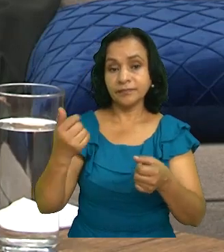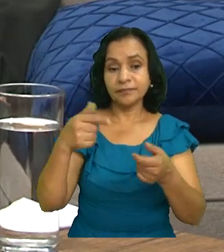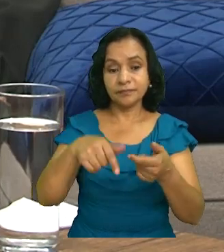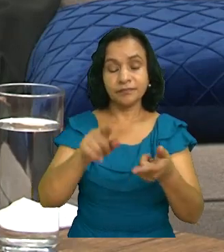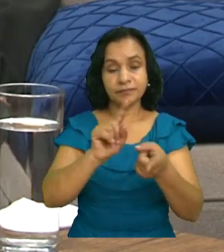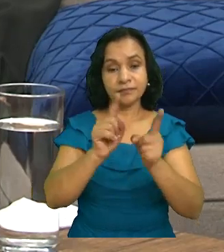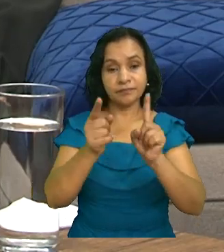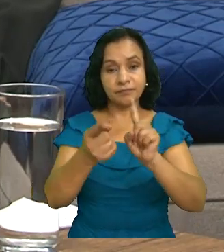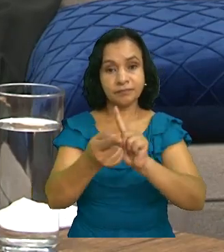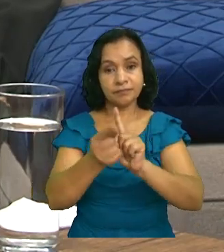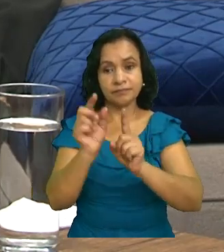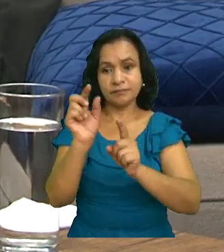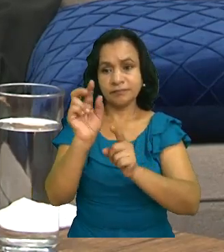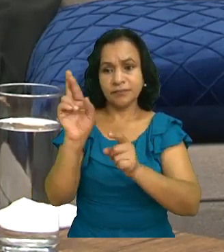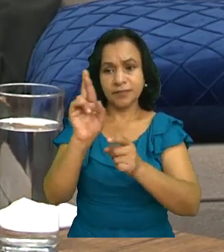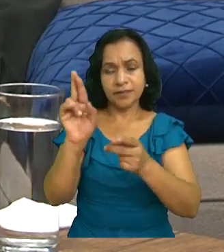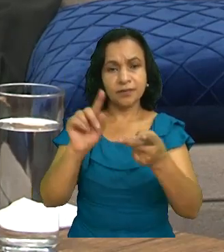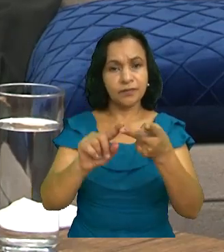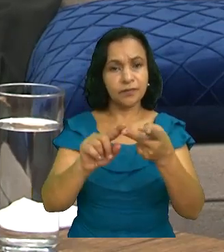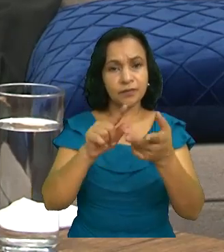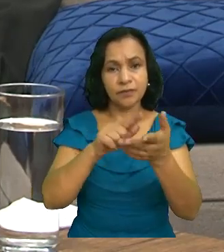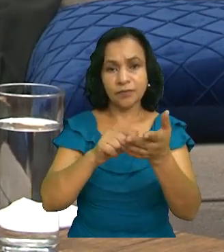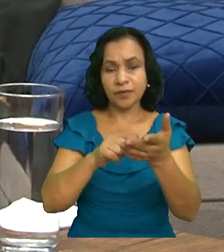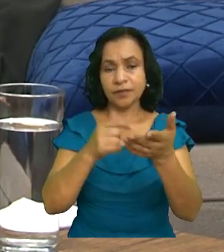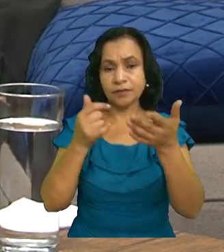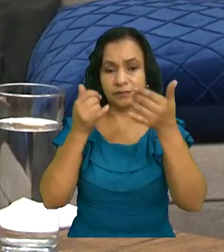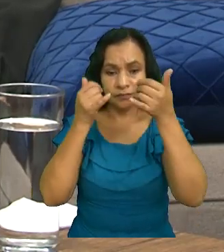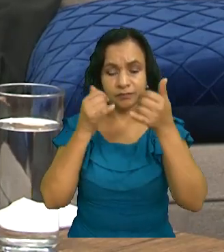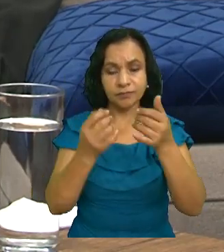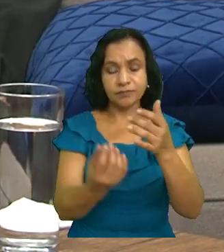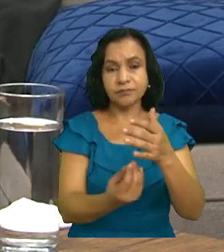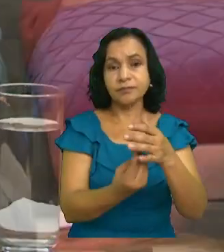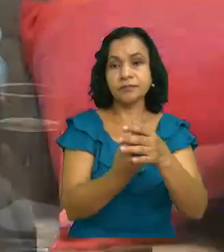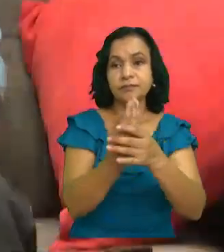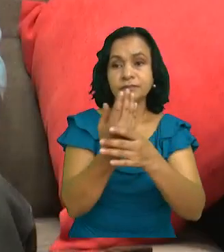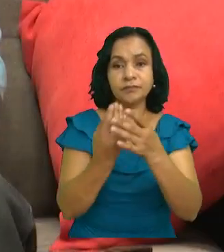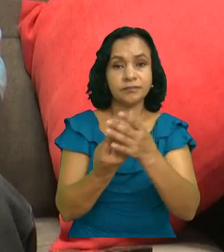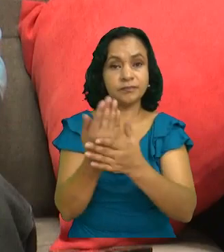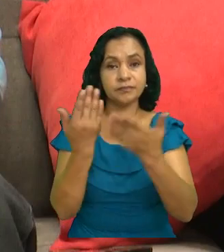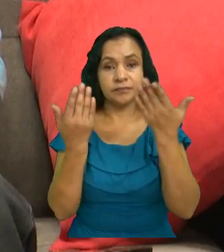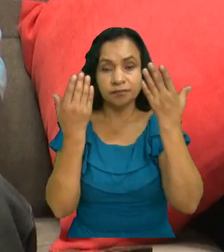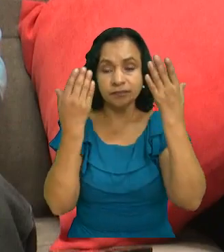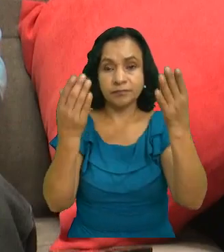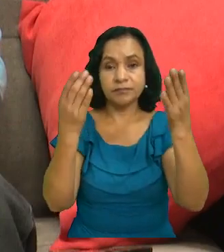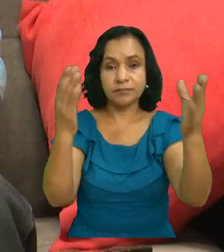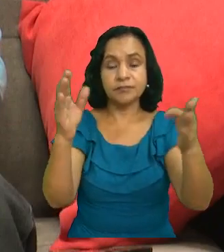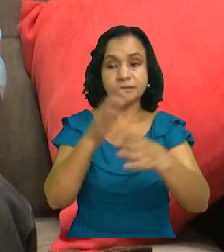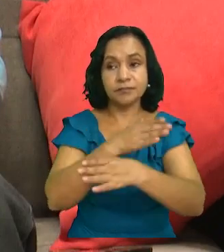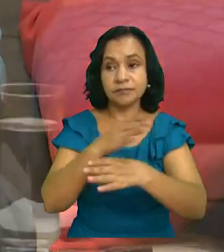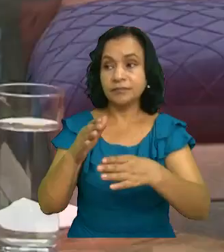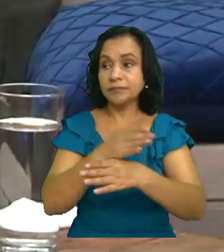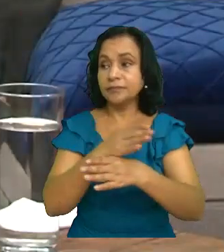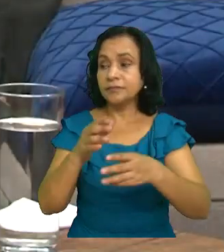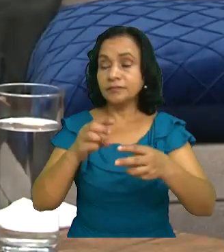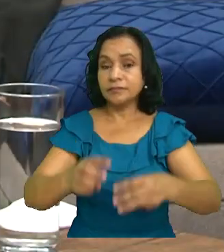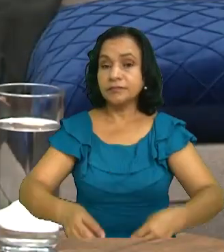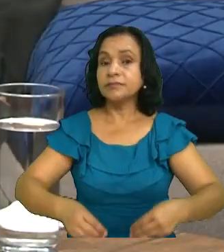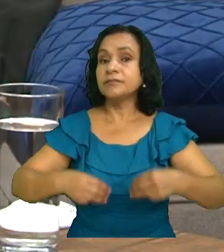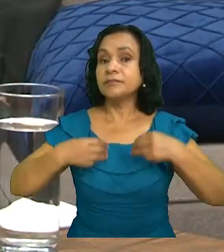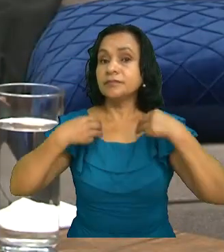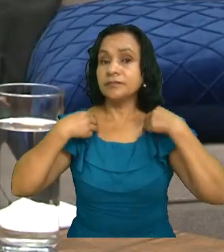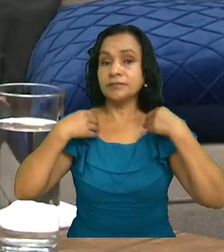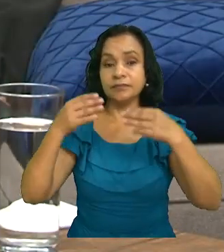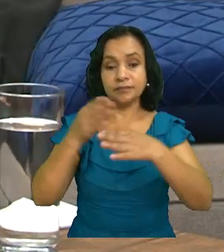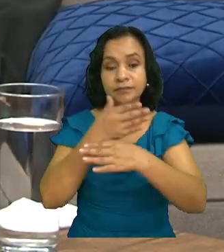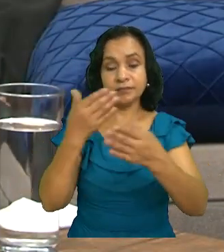genéticas, el mejoramiento genético, las mejoras en la cultura de la productiva, en la modernización de los sistemas